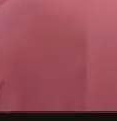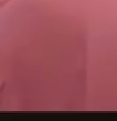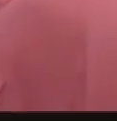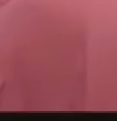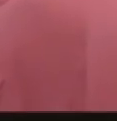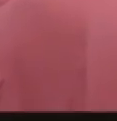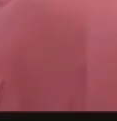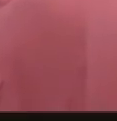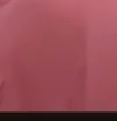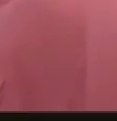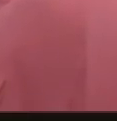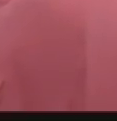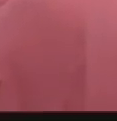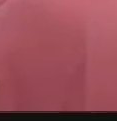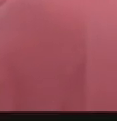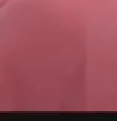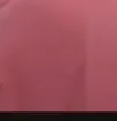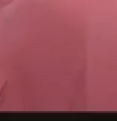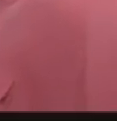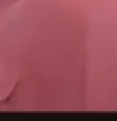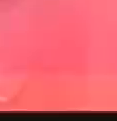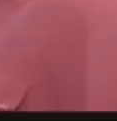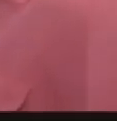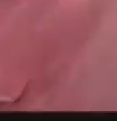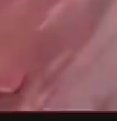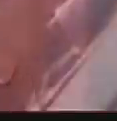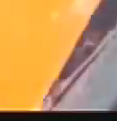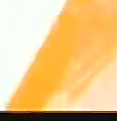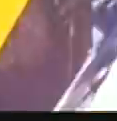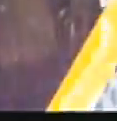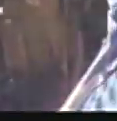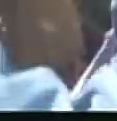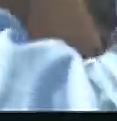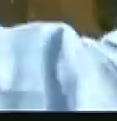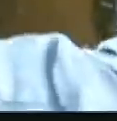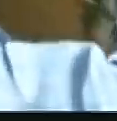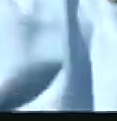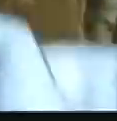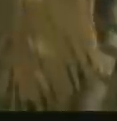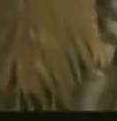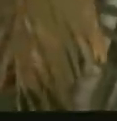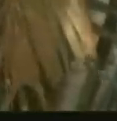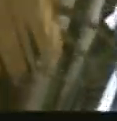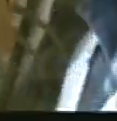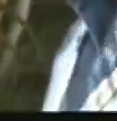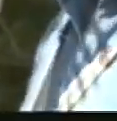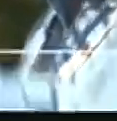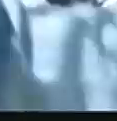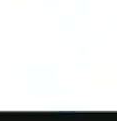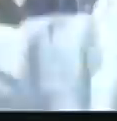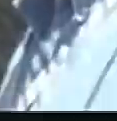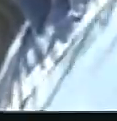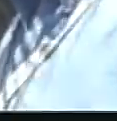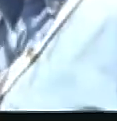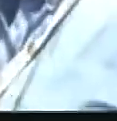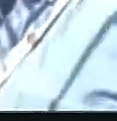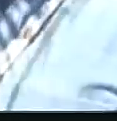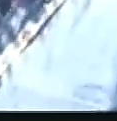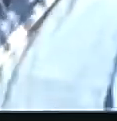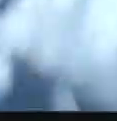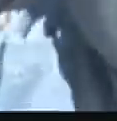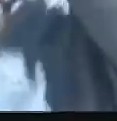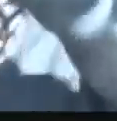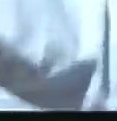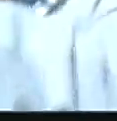y el presidente. El OTS Nicolás Maduro. Yo conozco a Nicolás antes de entrar a Metrobús, a la